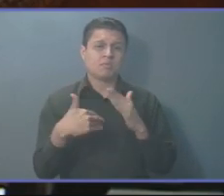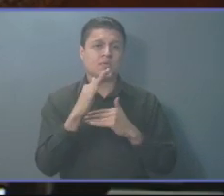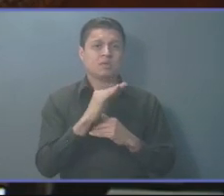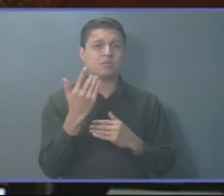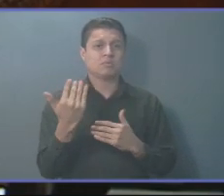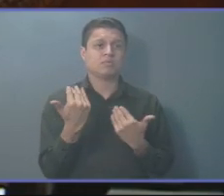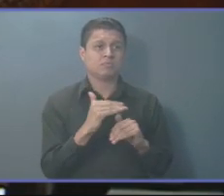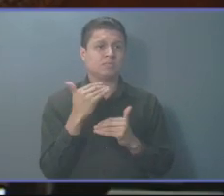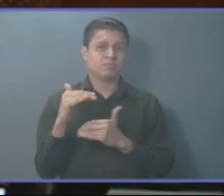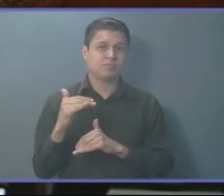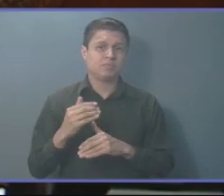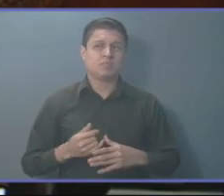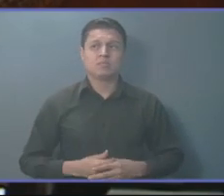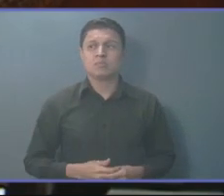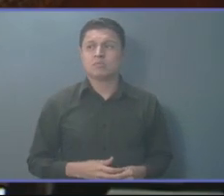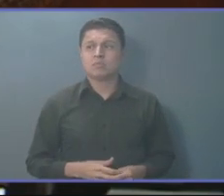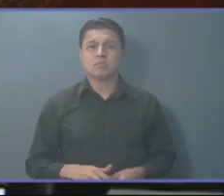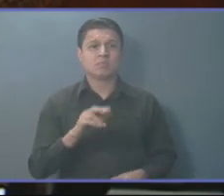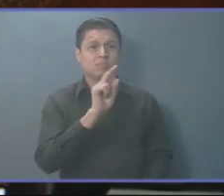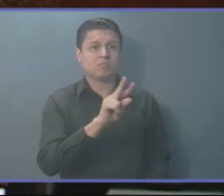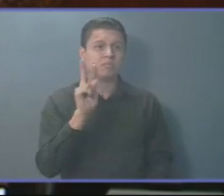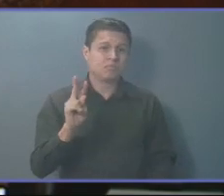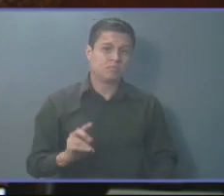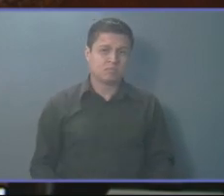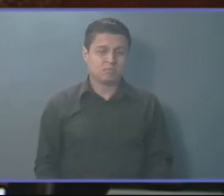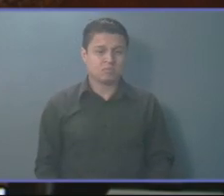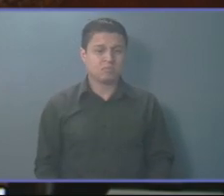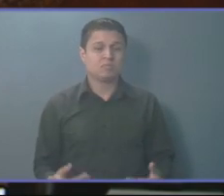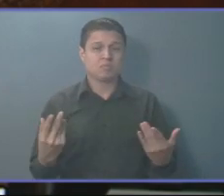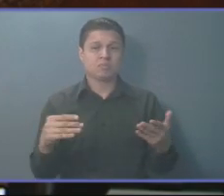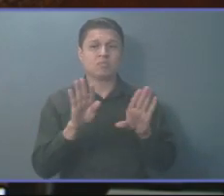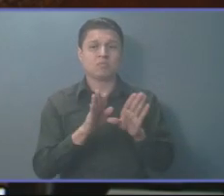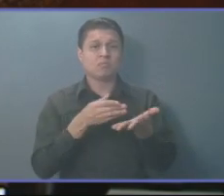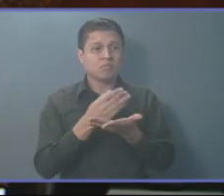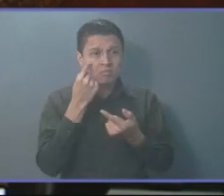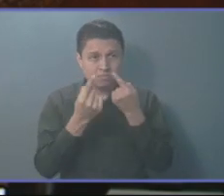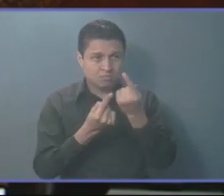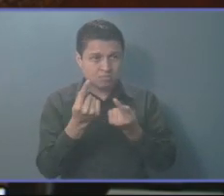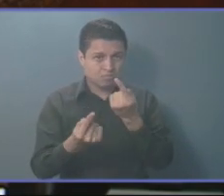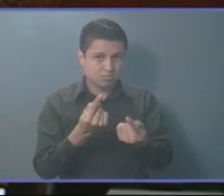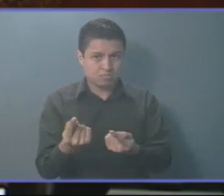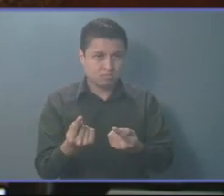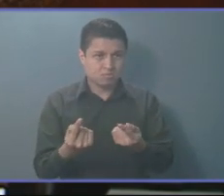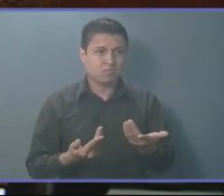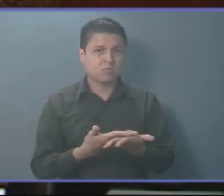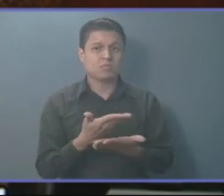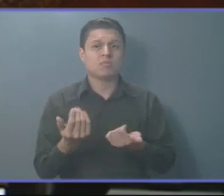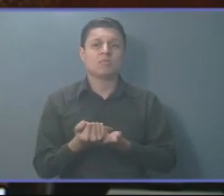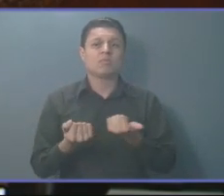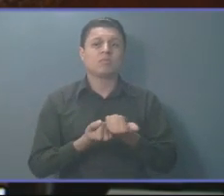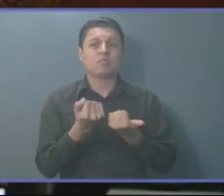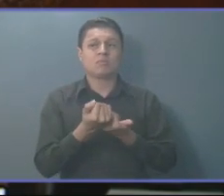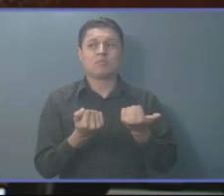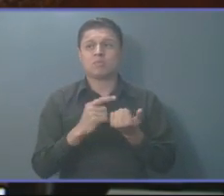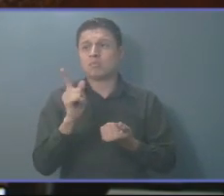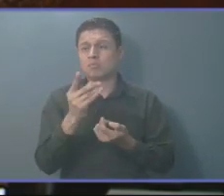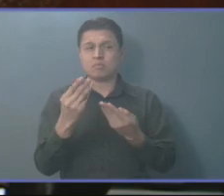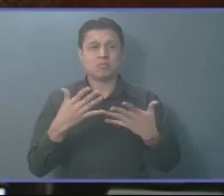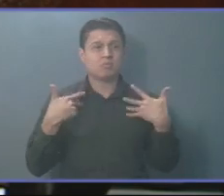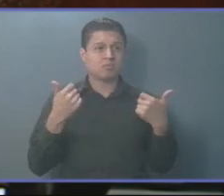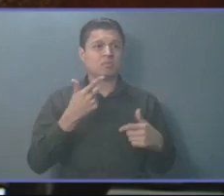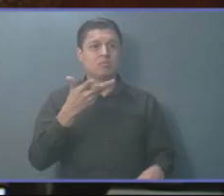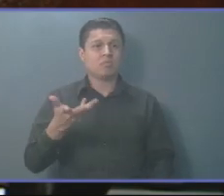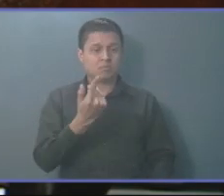de su capacidad. 22. Restringir la visita de proveedores externos que no sean necesarios